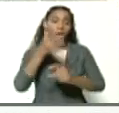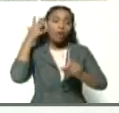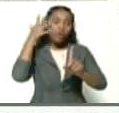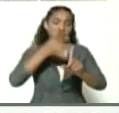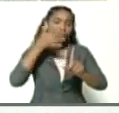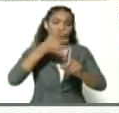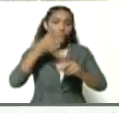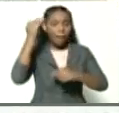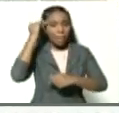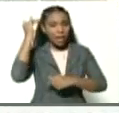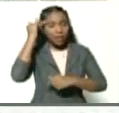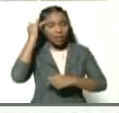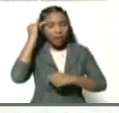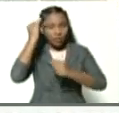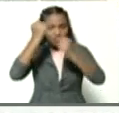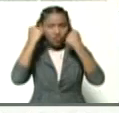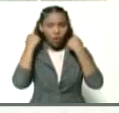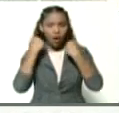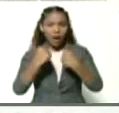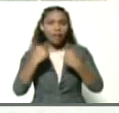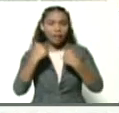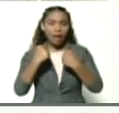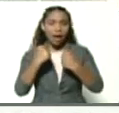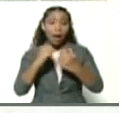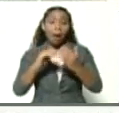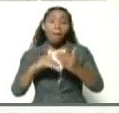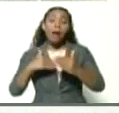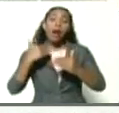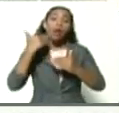en mente fértil para luego